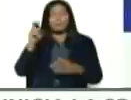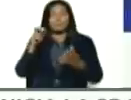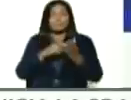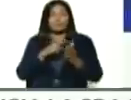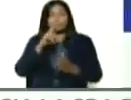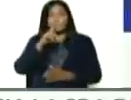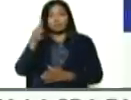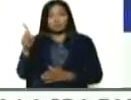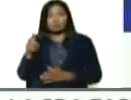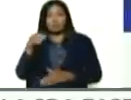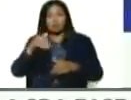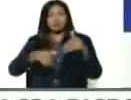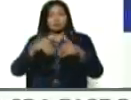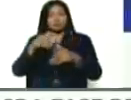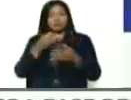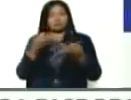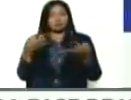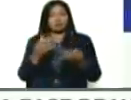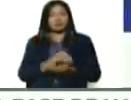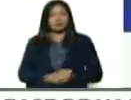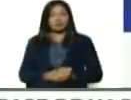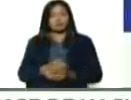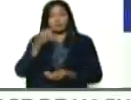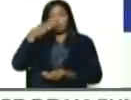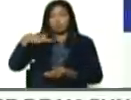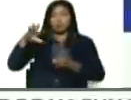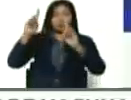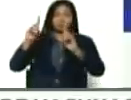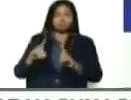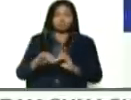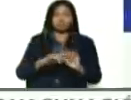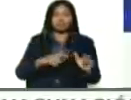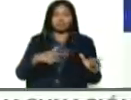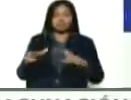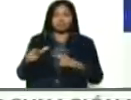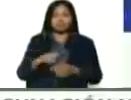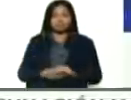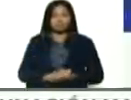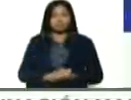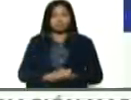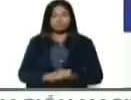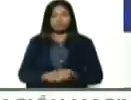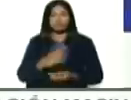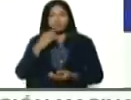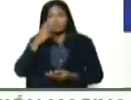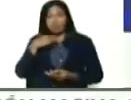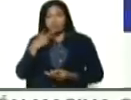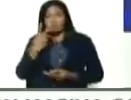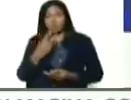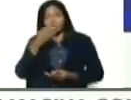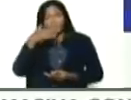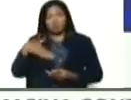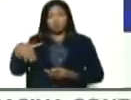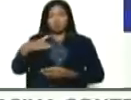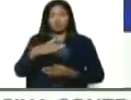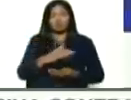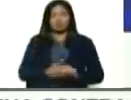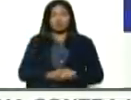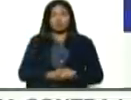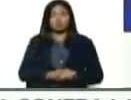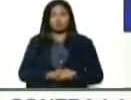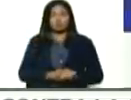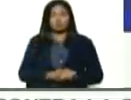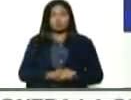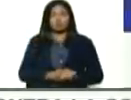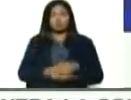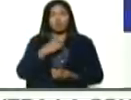tremenda elección y que el pueblo decida que hable la voz del pueblo porque cuando habla la voz del